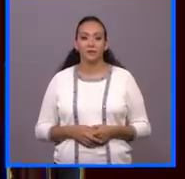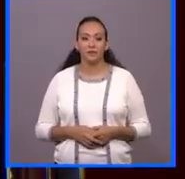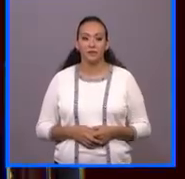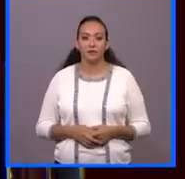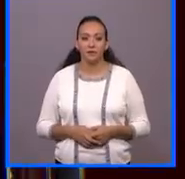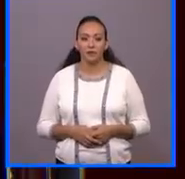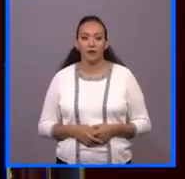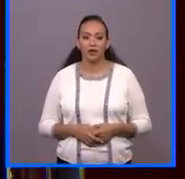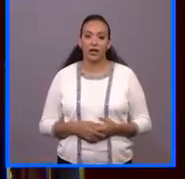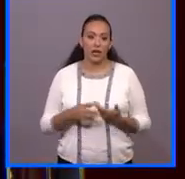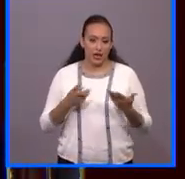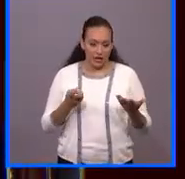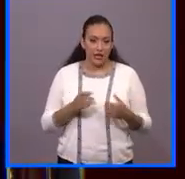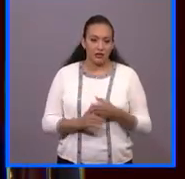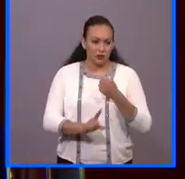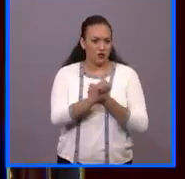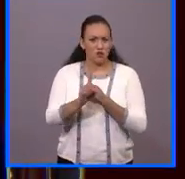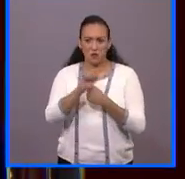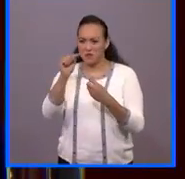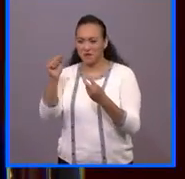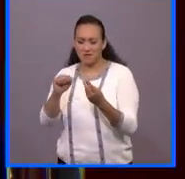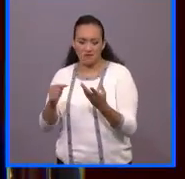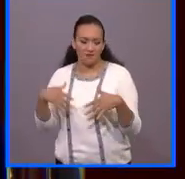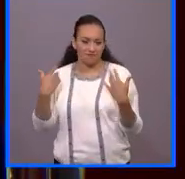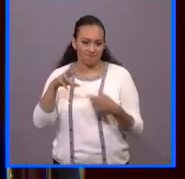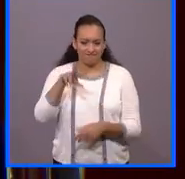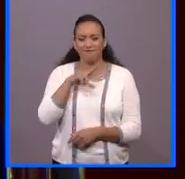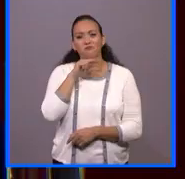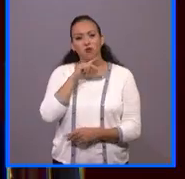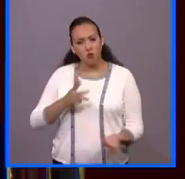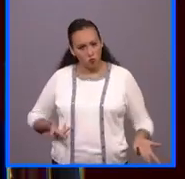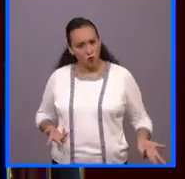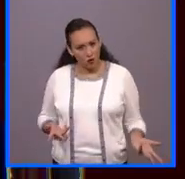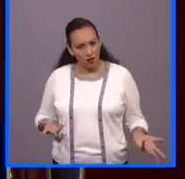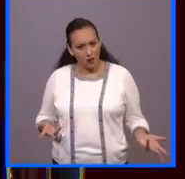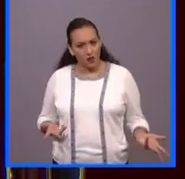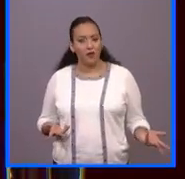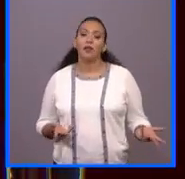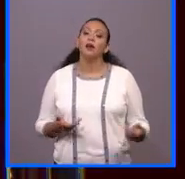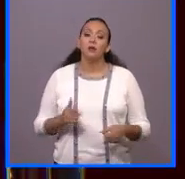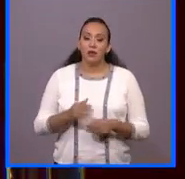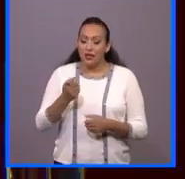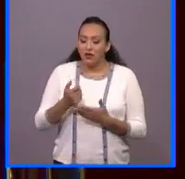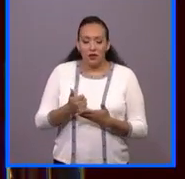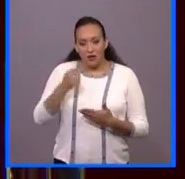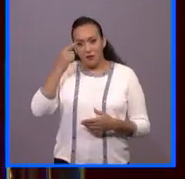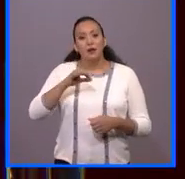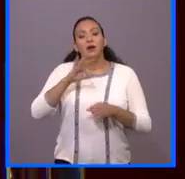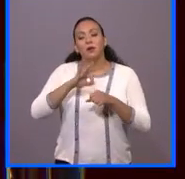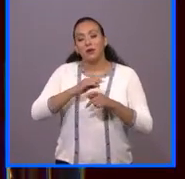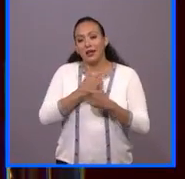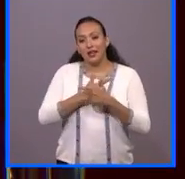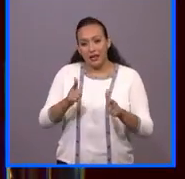Todo esto es cierto y todos estos problemas son muy reales y son muy preocupantes y hacen mofa de la noción de voto libre y efectivo. Si pensamos